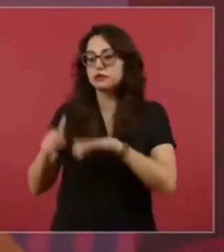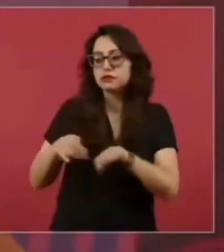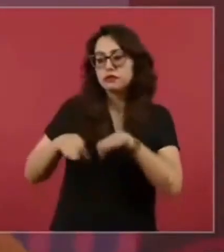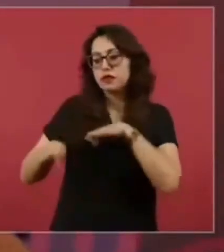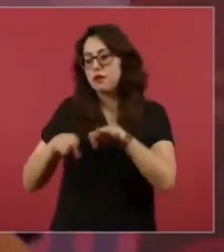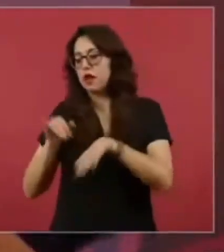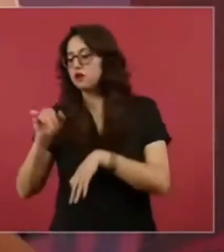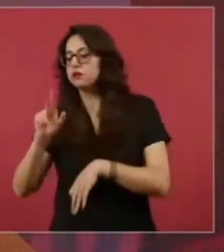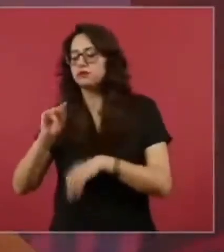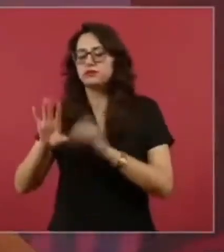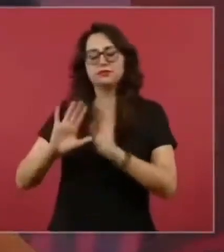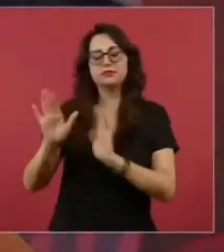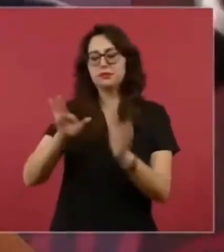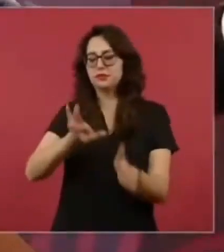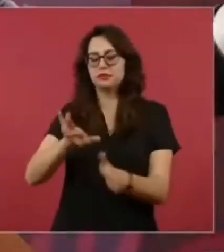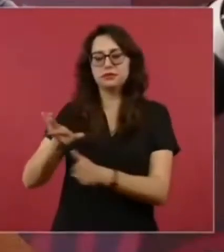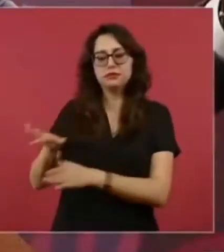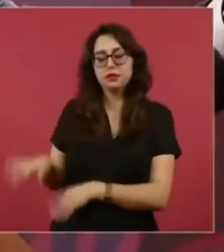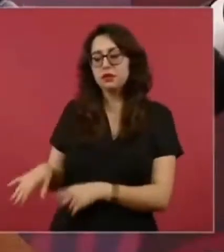sea pobre o sea rico,